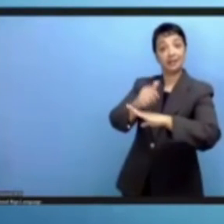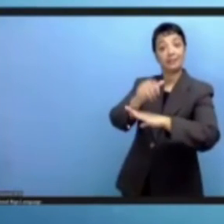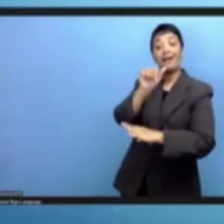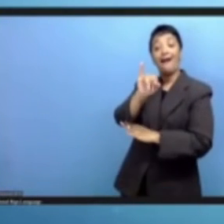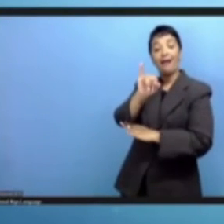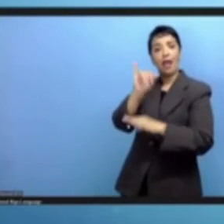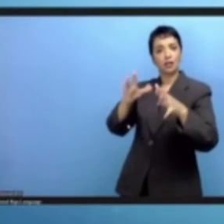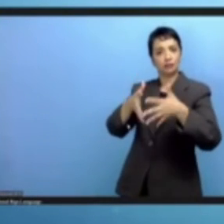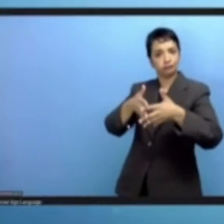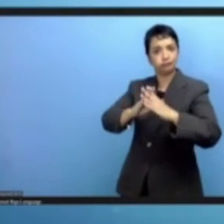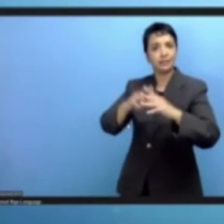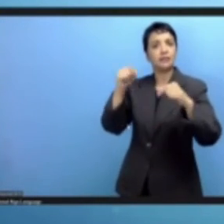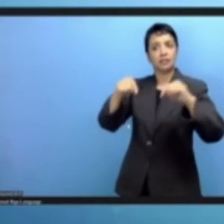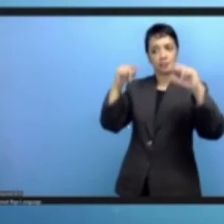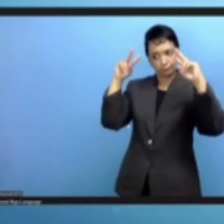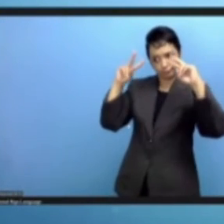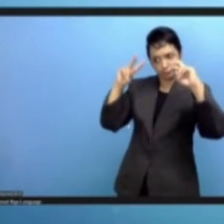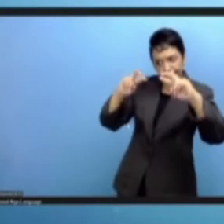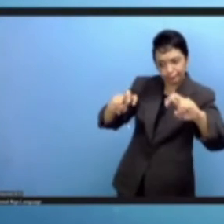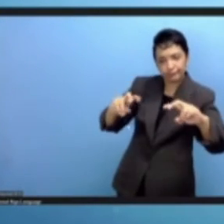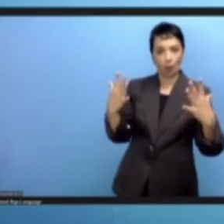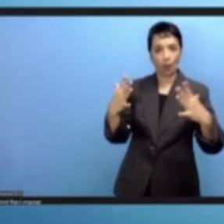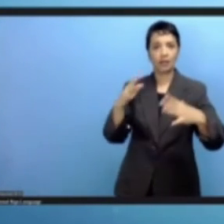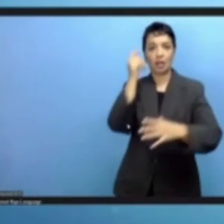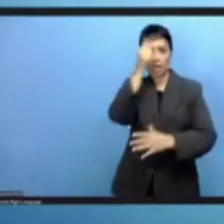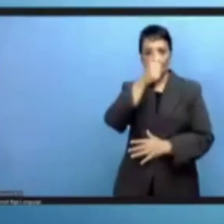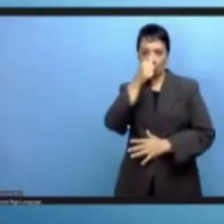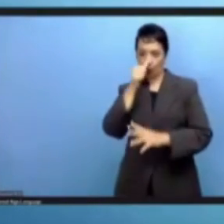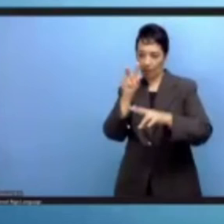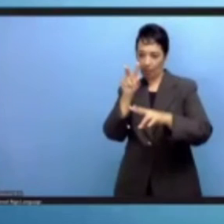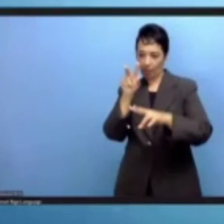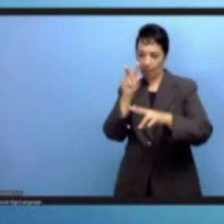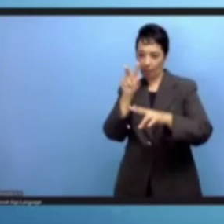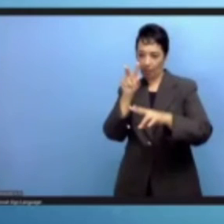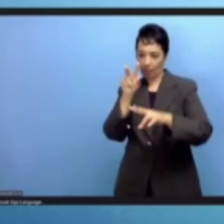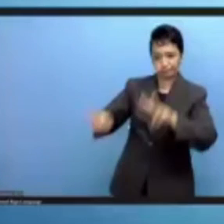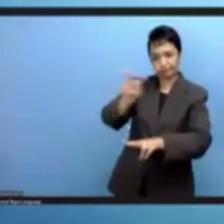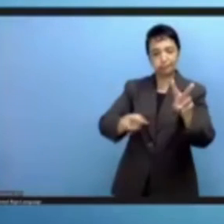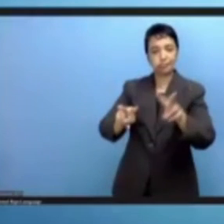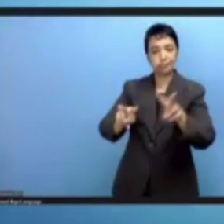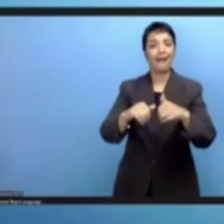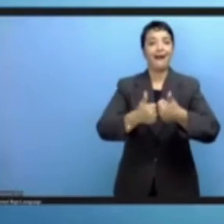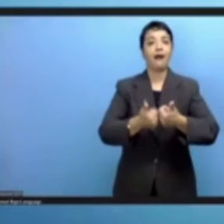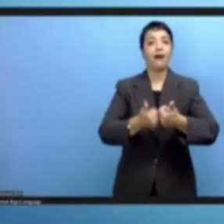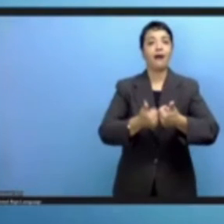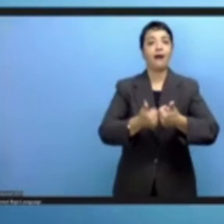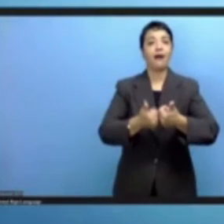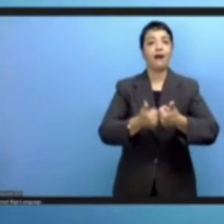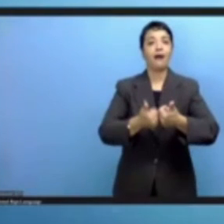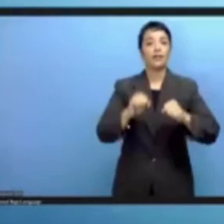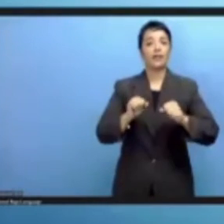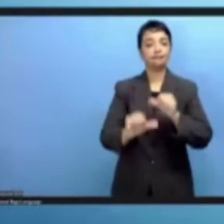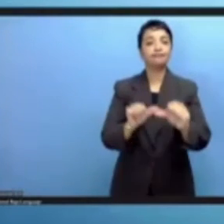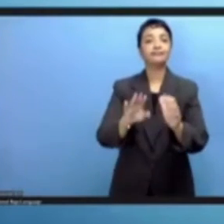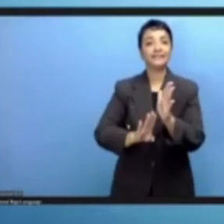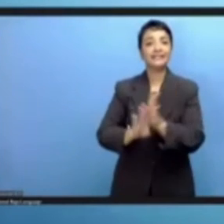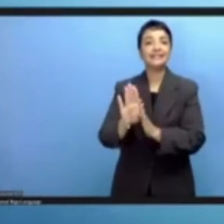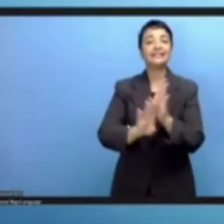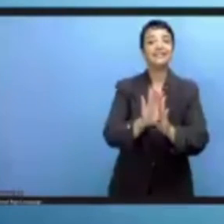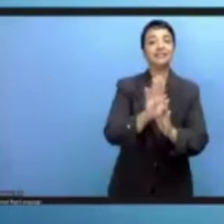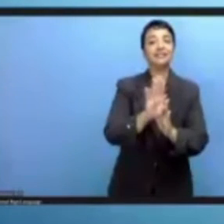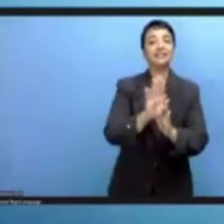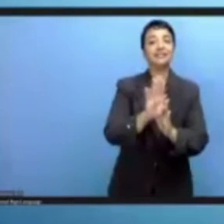actividades del desarrollo en el país también establecimos sustituto de y a dedicado al trabajo en